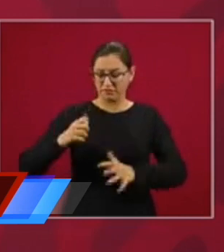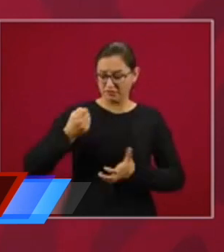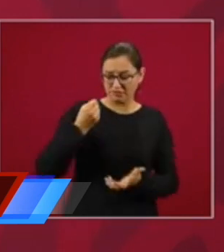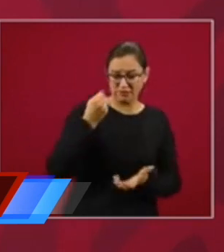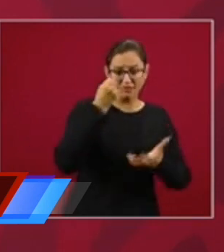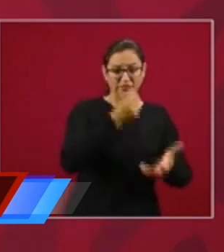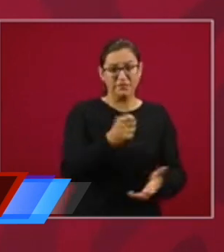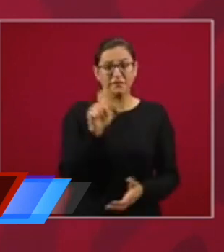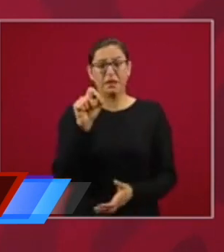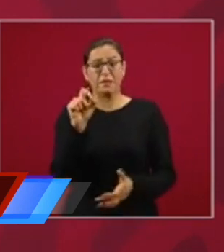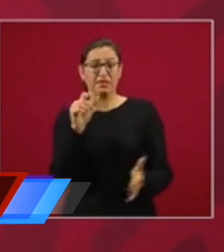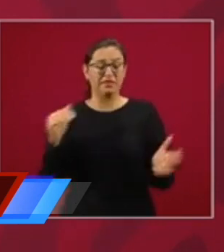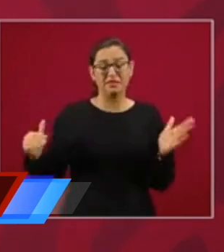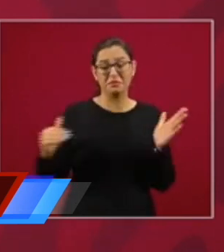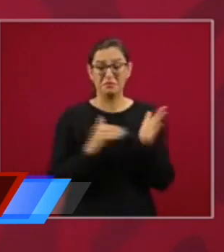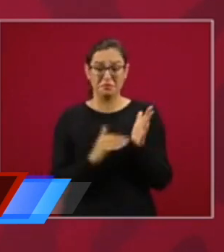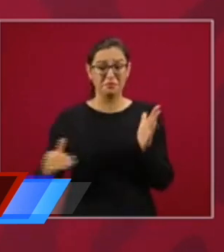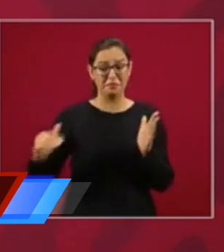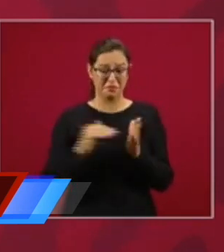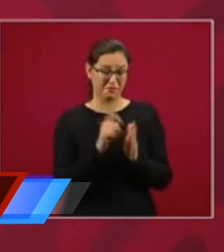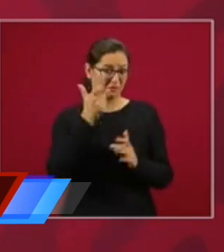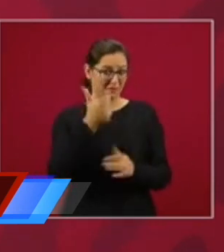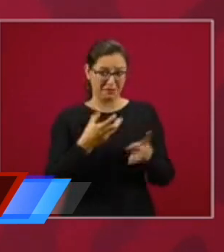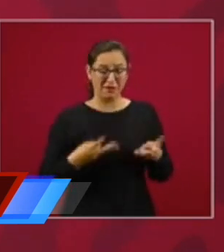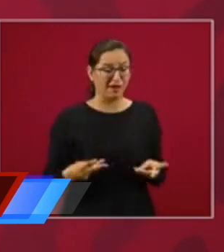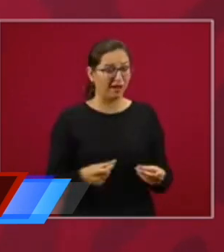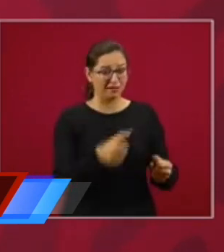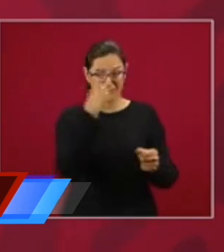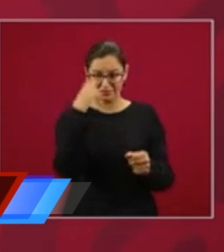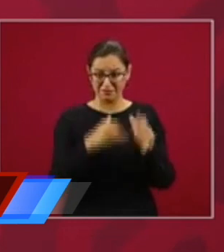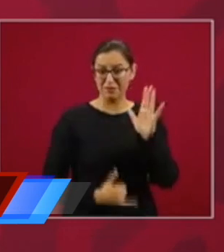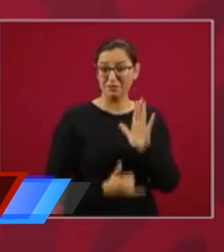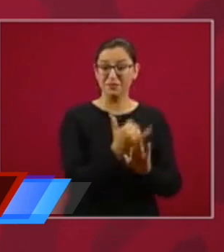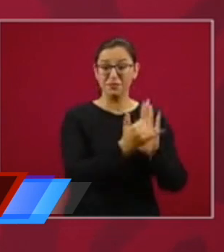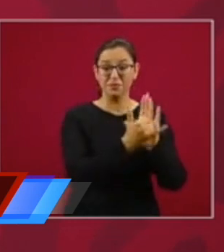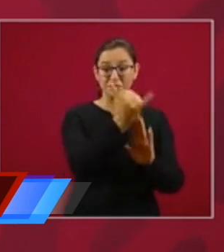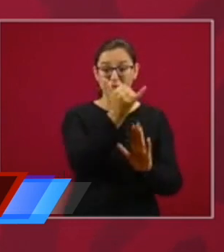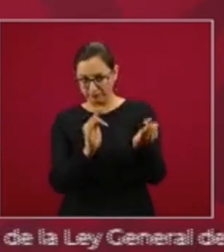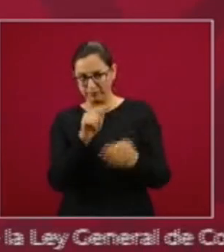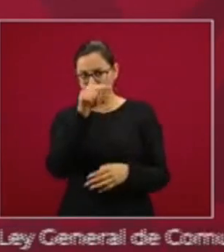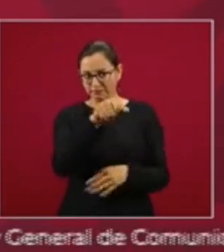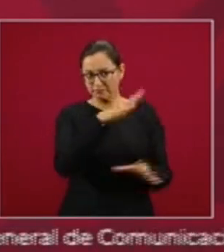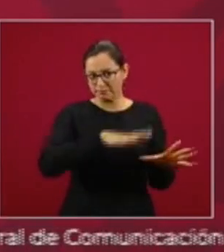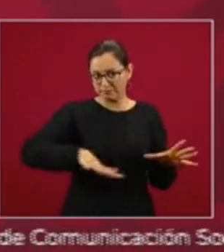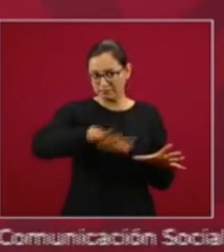que heredó el gobierno pasado y aseguró que su administración no dejará un tiradero de construcciones inconclusas.